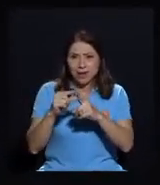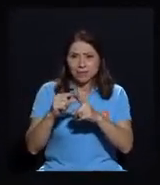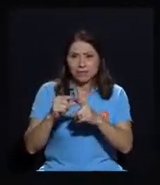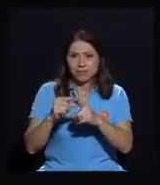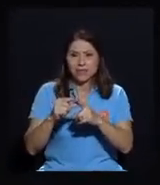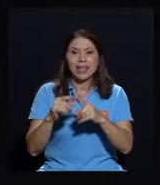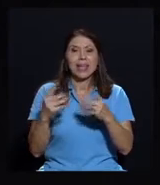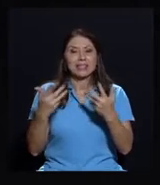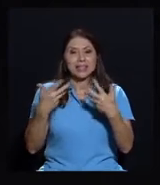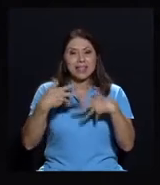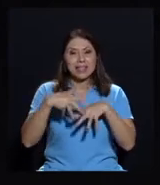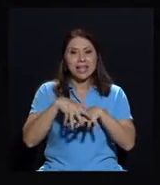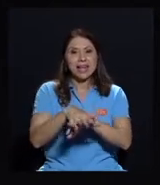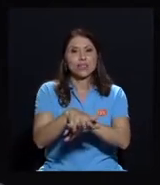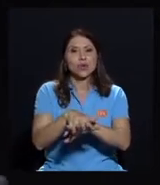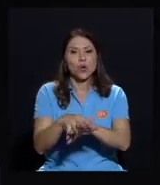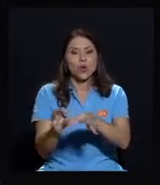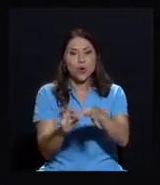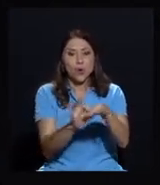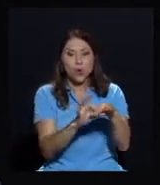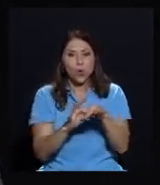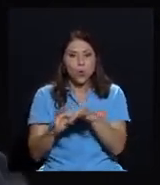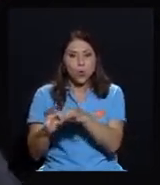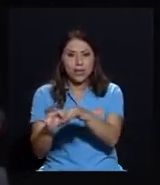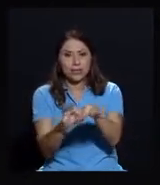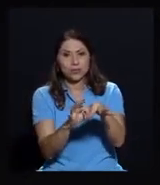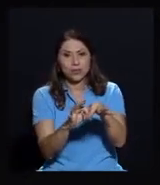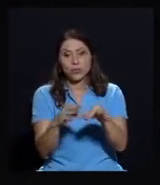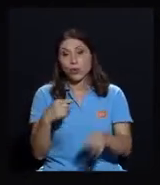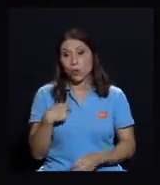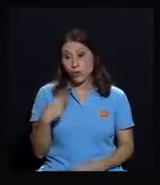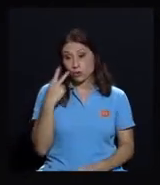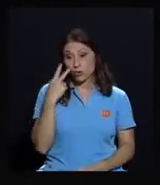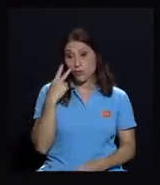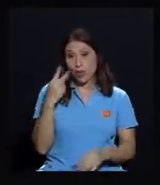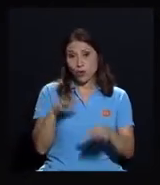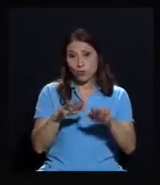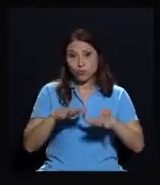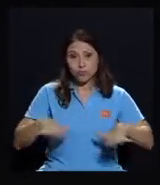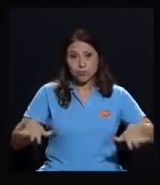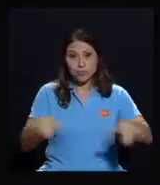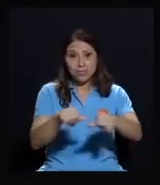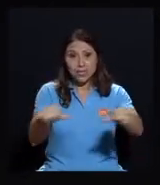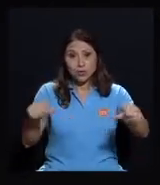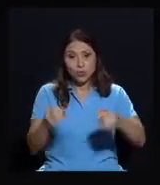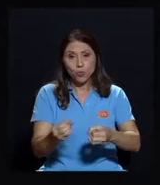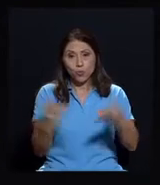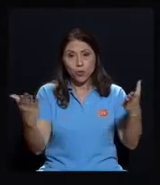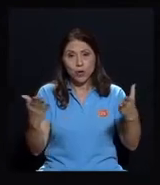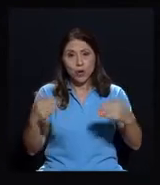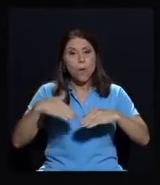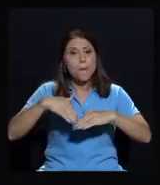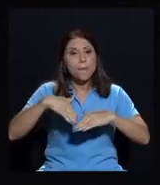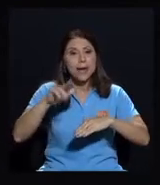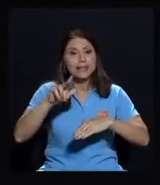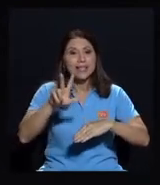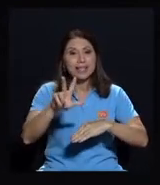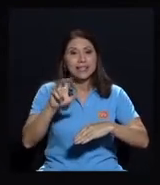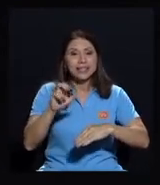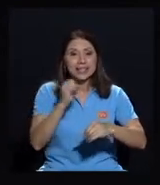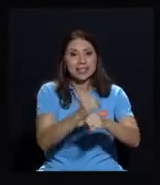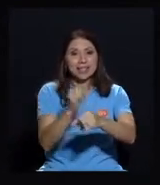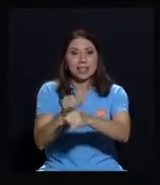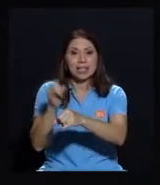coordinación y cuando yo veo nuestro sector público estamos hablando de más de 300 entidades con